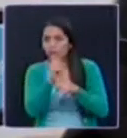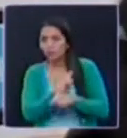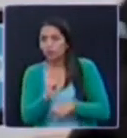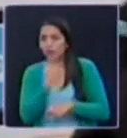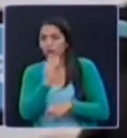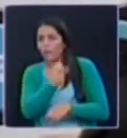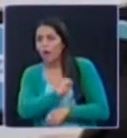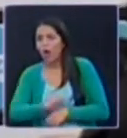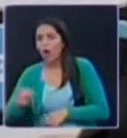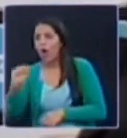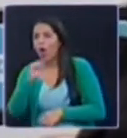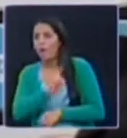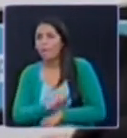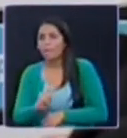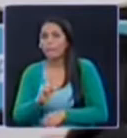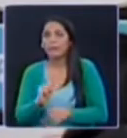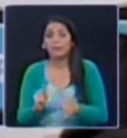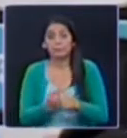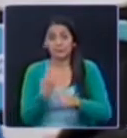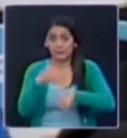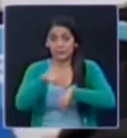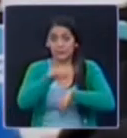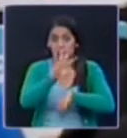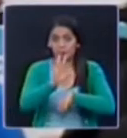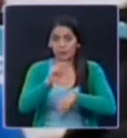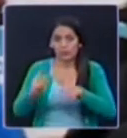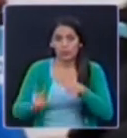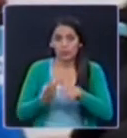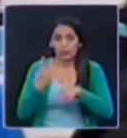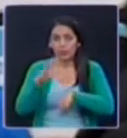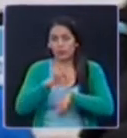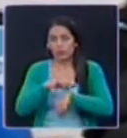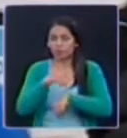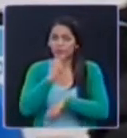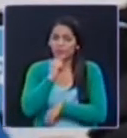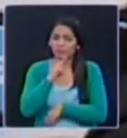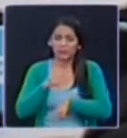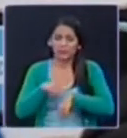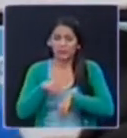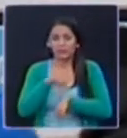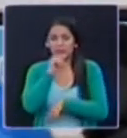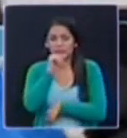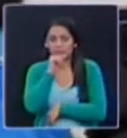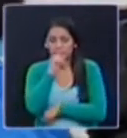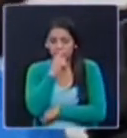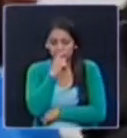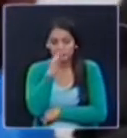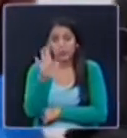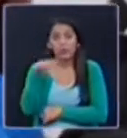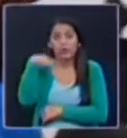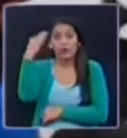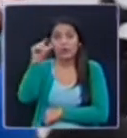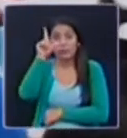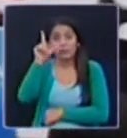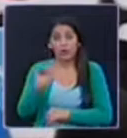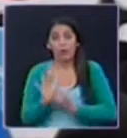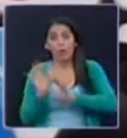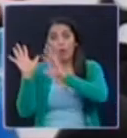nos faltó crear las mismas que habíamos creado el primer tiempo. Pero lamentablemente el arquero de ellos fue